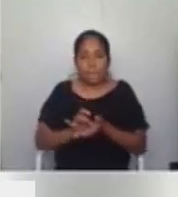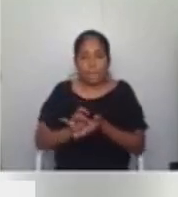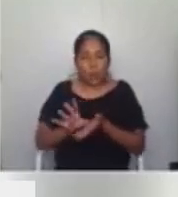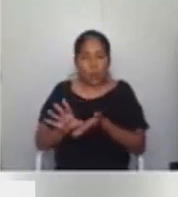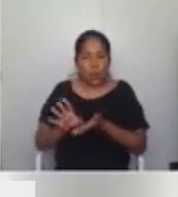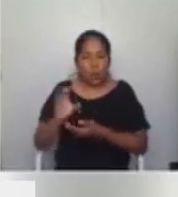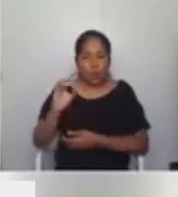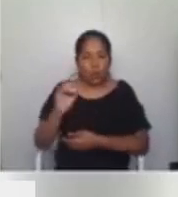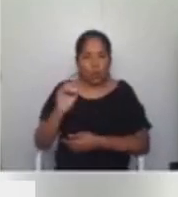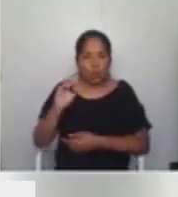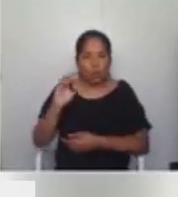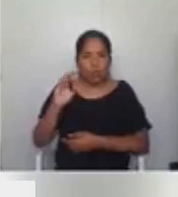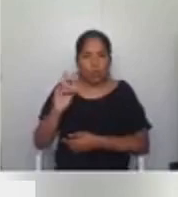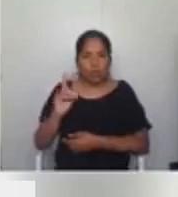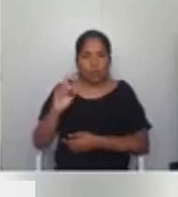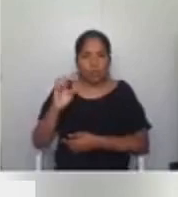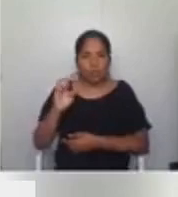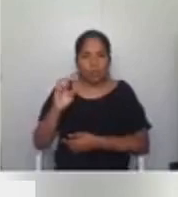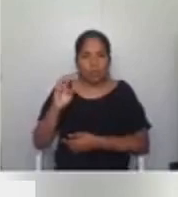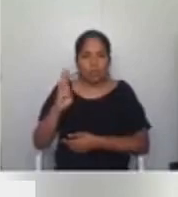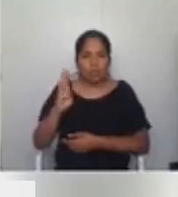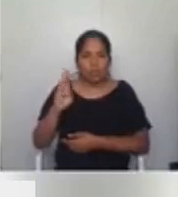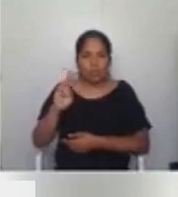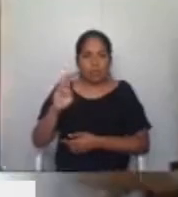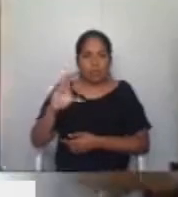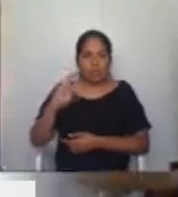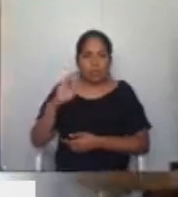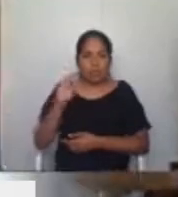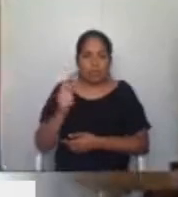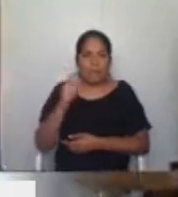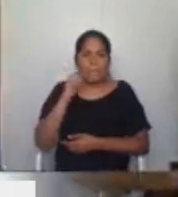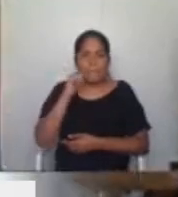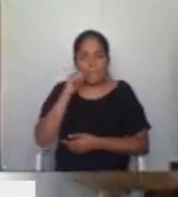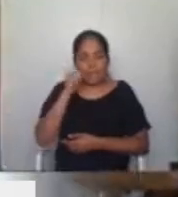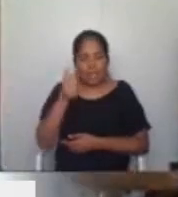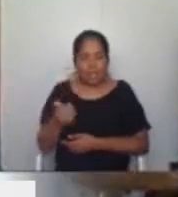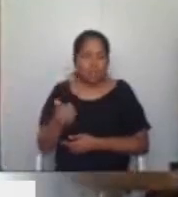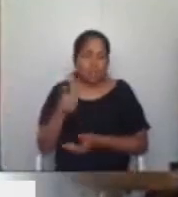municipalidad. Mañana sale Odebrecht de acá.